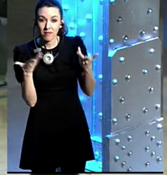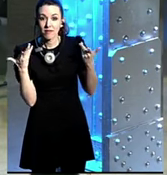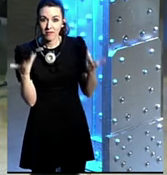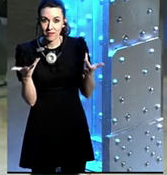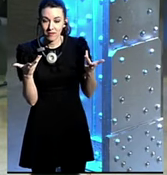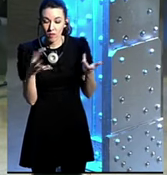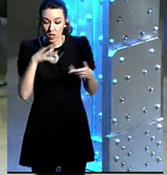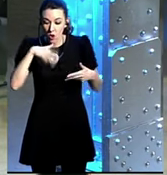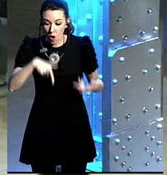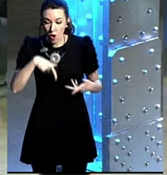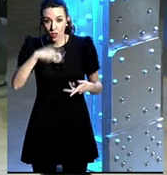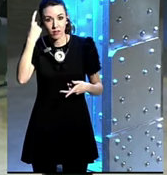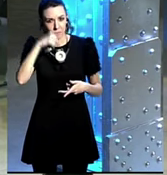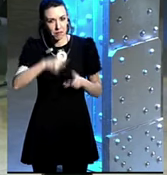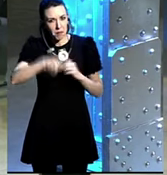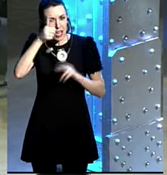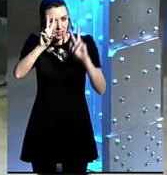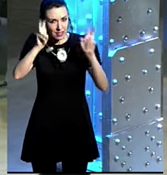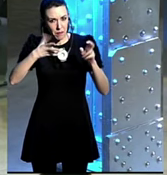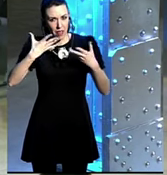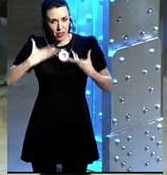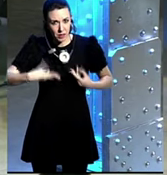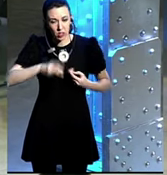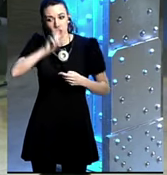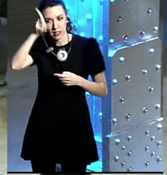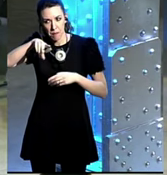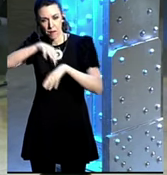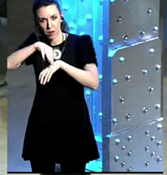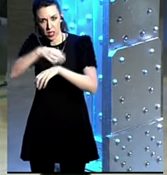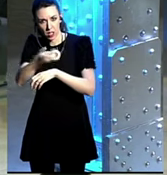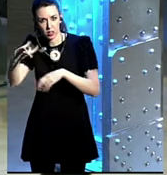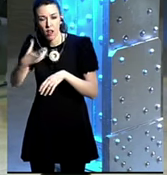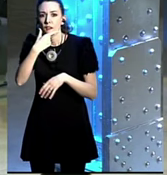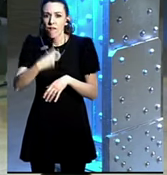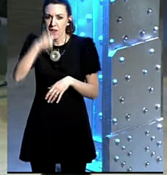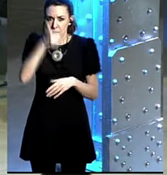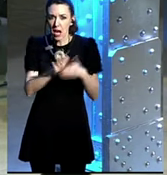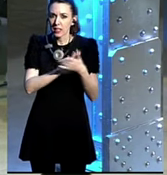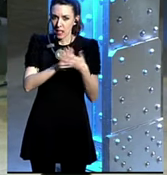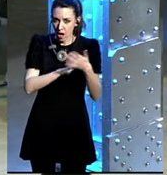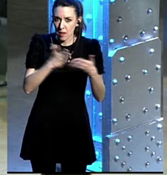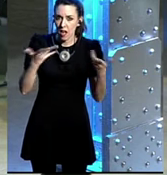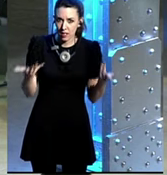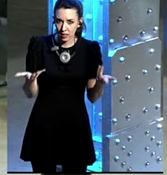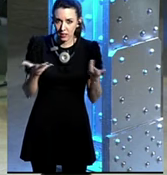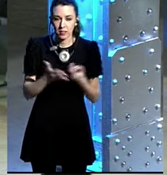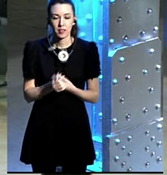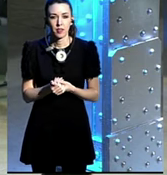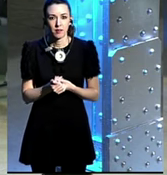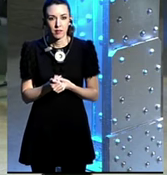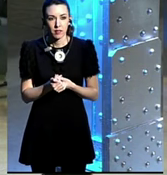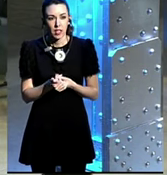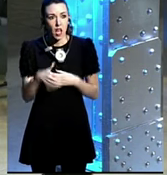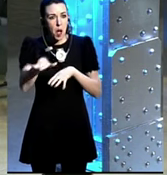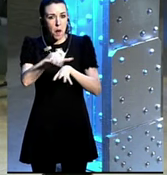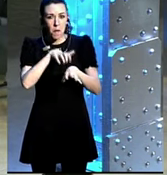sería que hoy en día sabemos más de la depresión y de otras enfermedades. Es más fácil hablar de ello, por lo tanto.